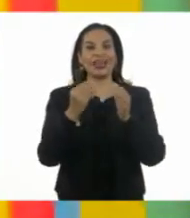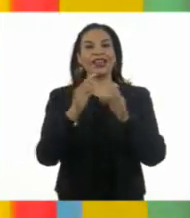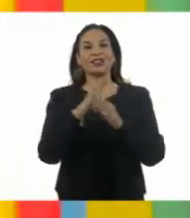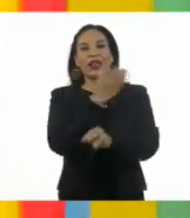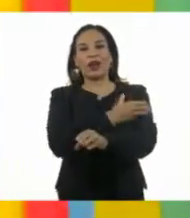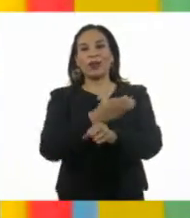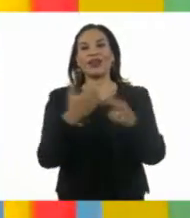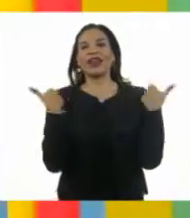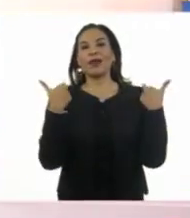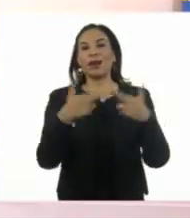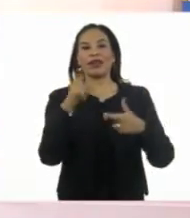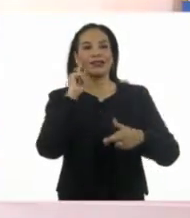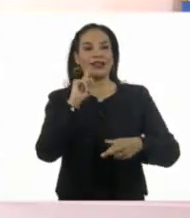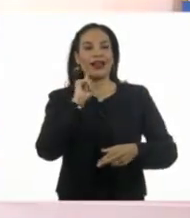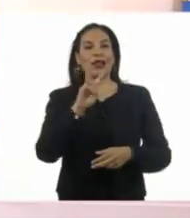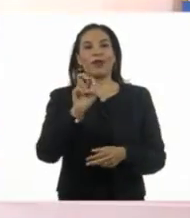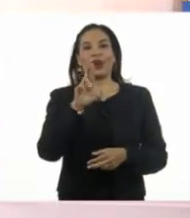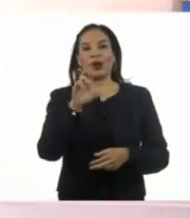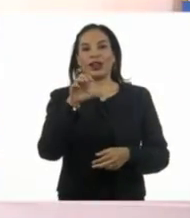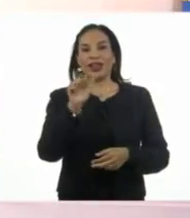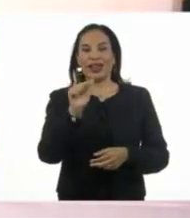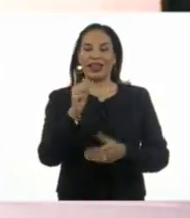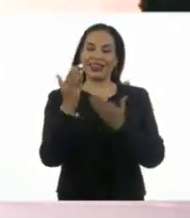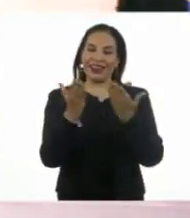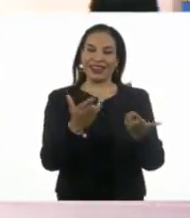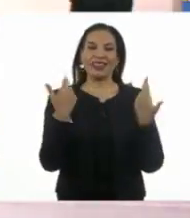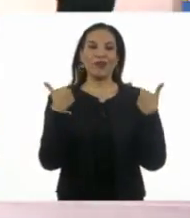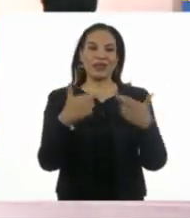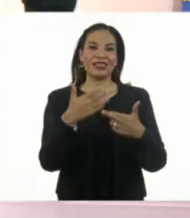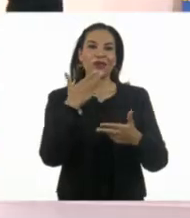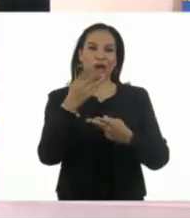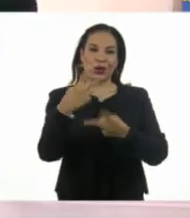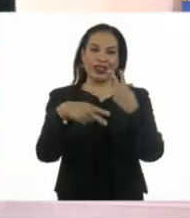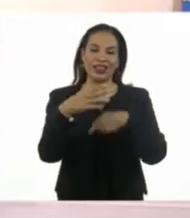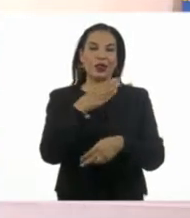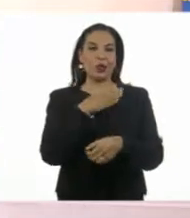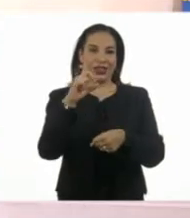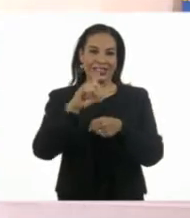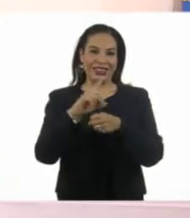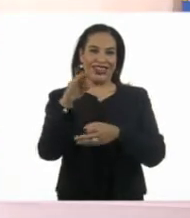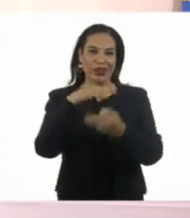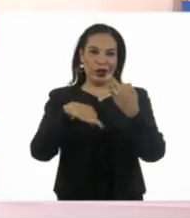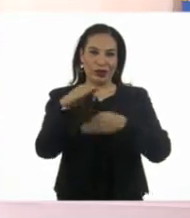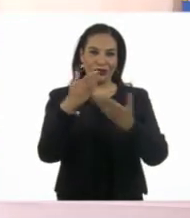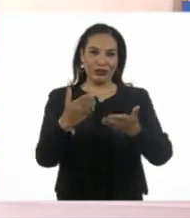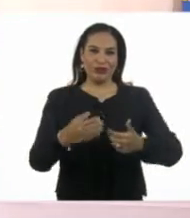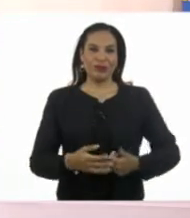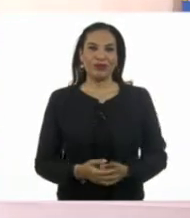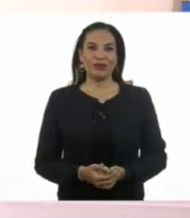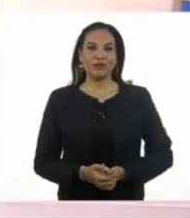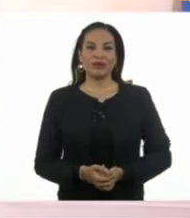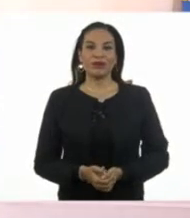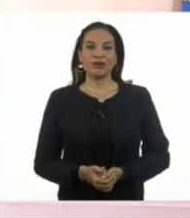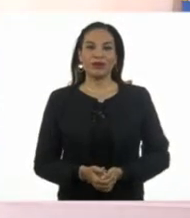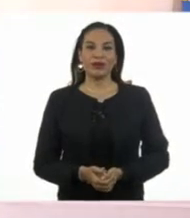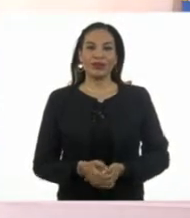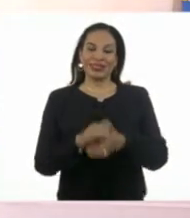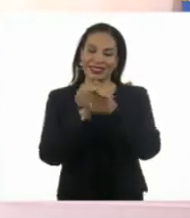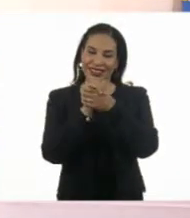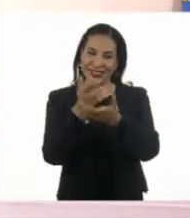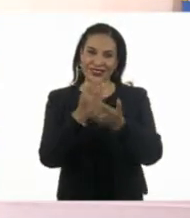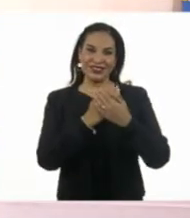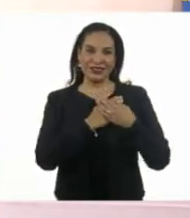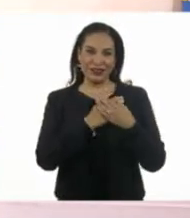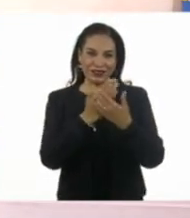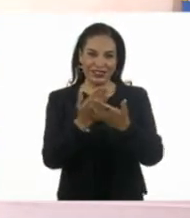acompaña la maestra Verónica. Adelante, hola, maestra, Pili. Bienvenida. ¿Cómo estás? Buen día a todos. Buen día, Pili. Saludo. Saludo a